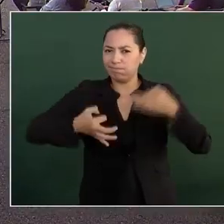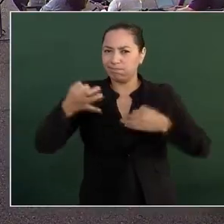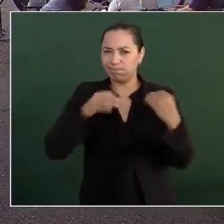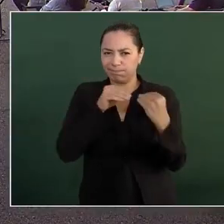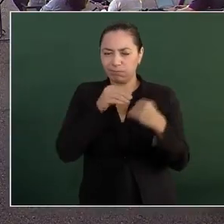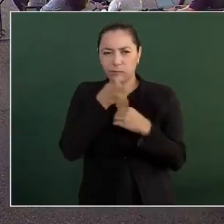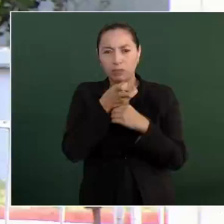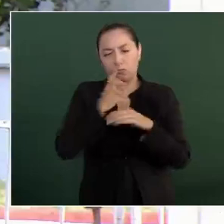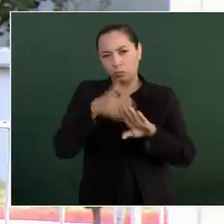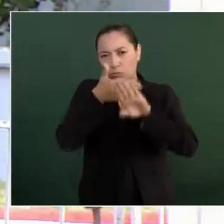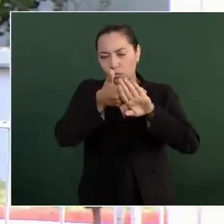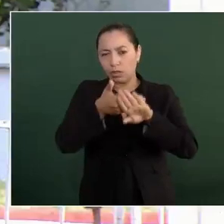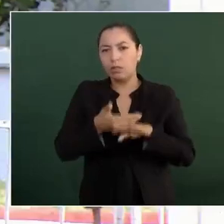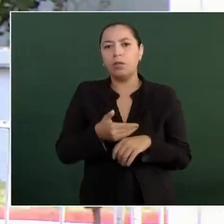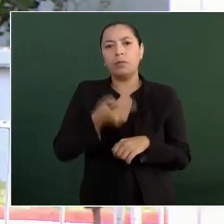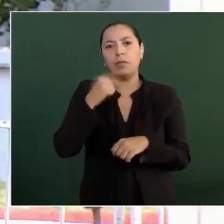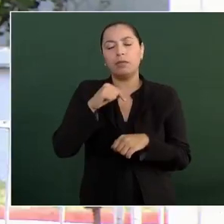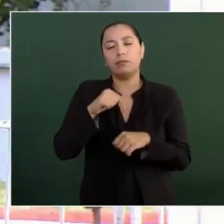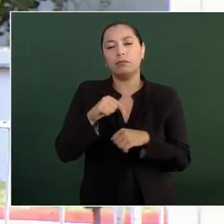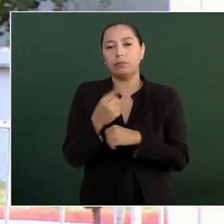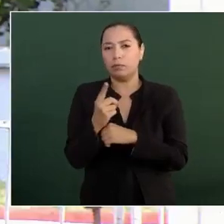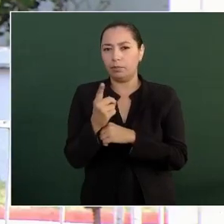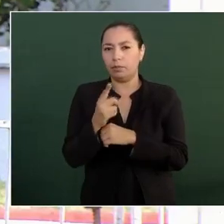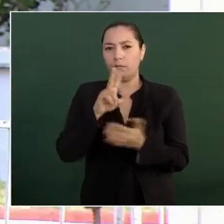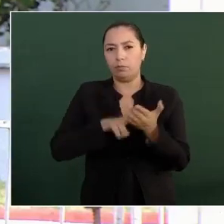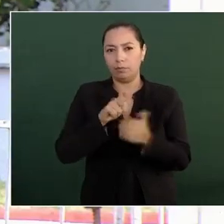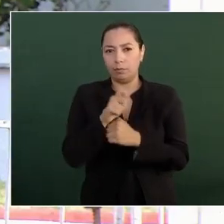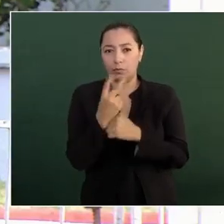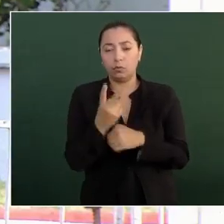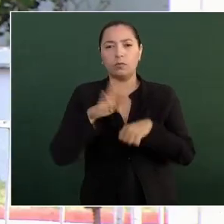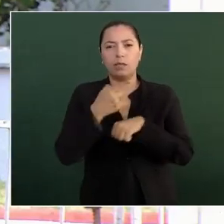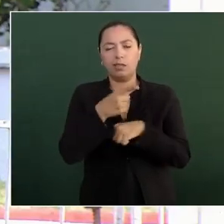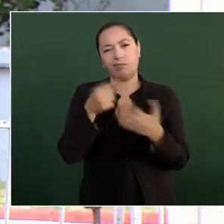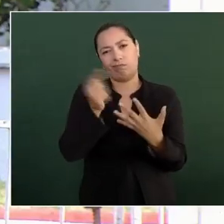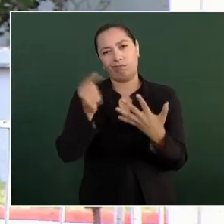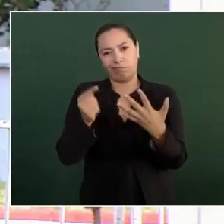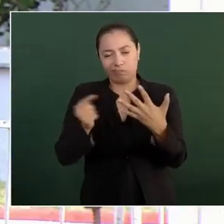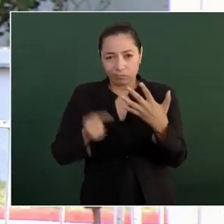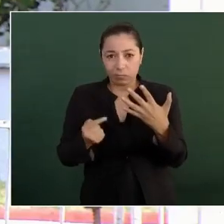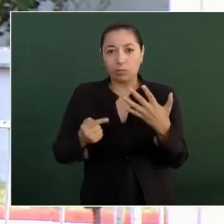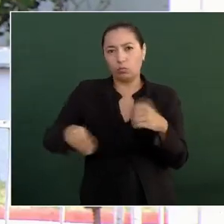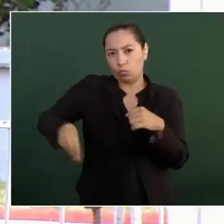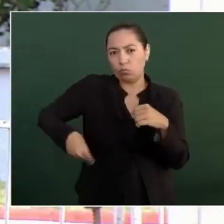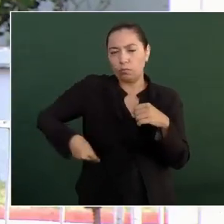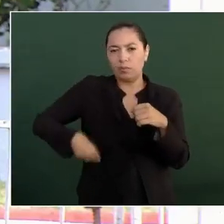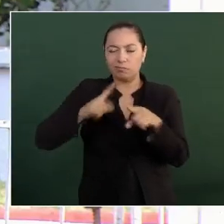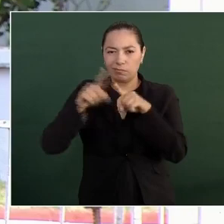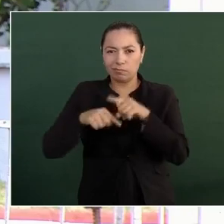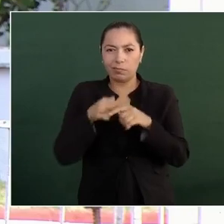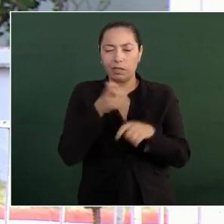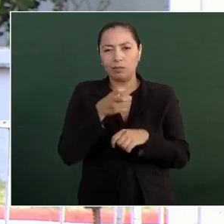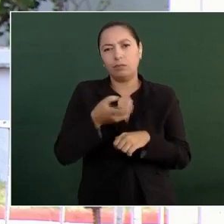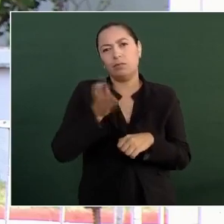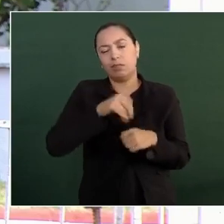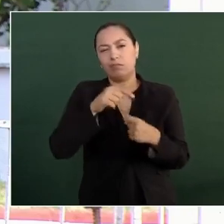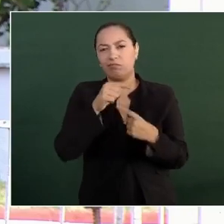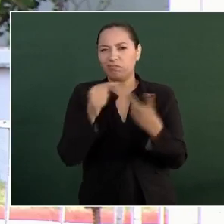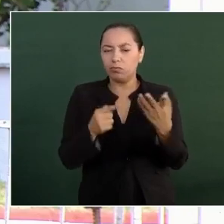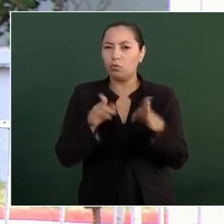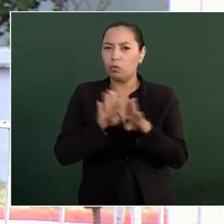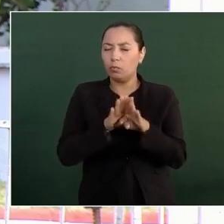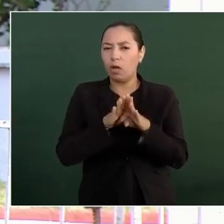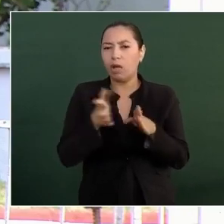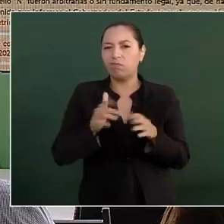en su contra en diciembre del 2022 por los delitos de peculado, equiparado y ejercicio indebido del servicio